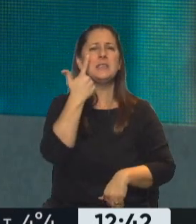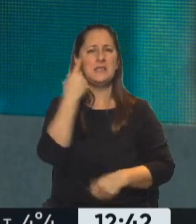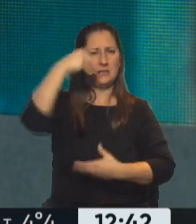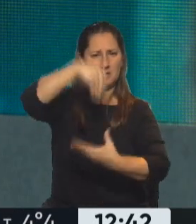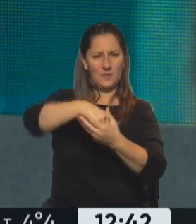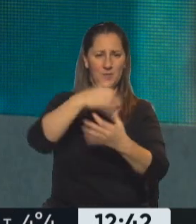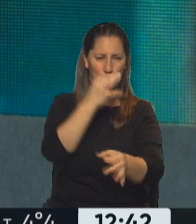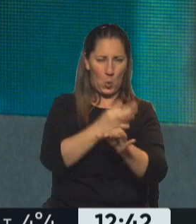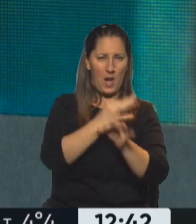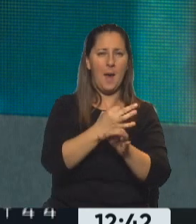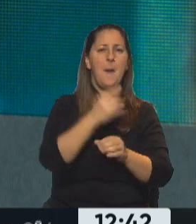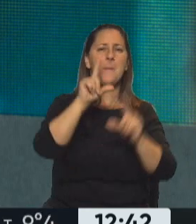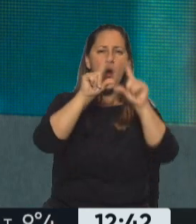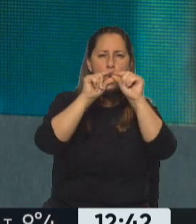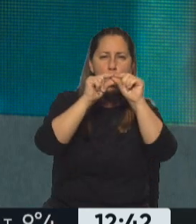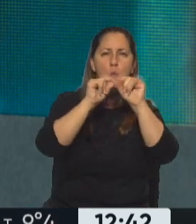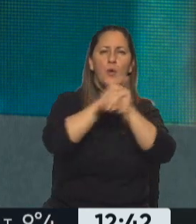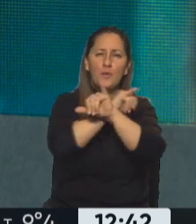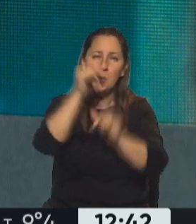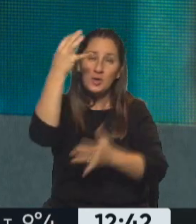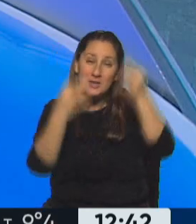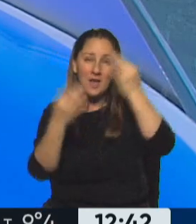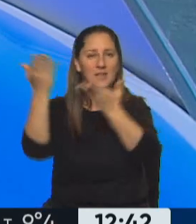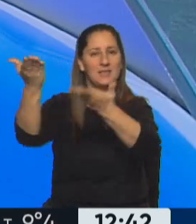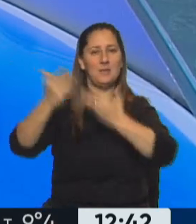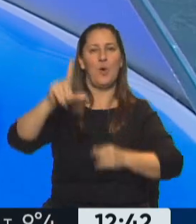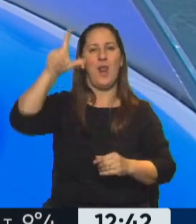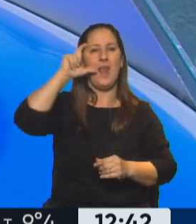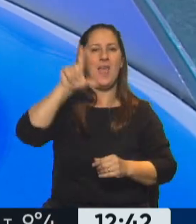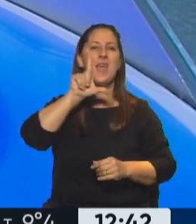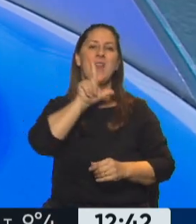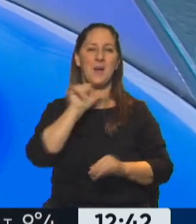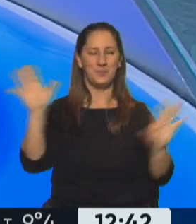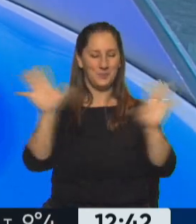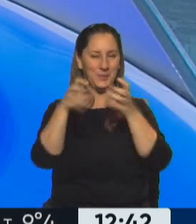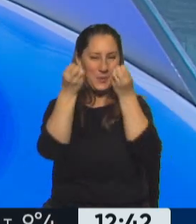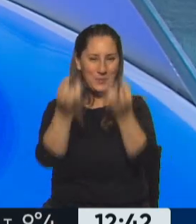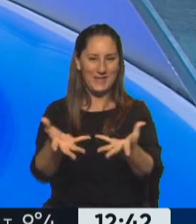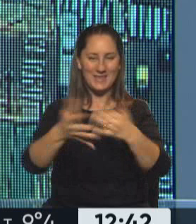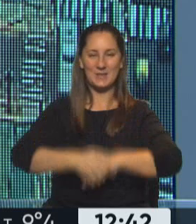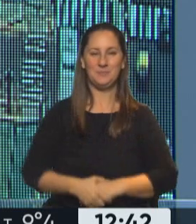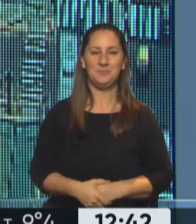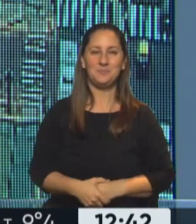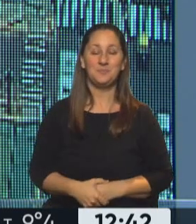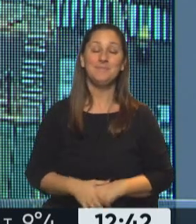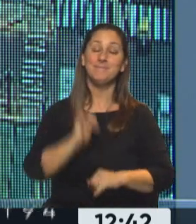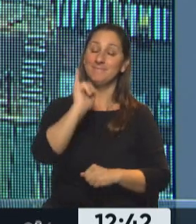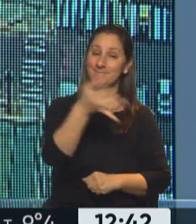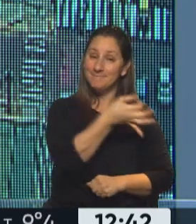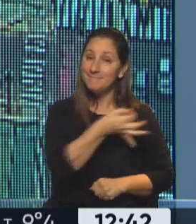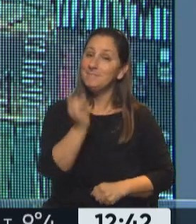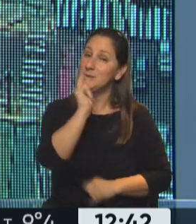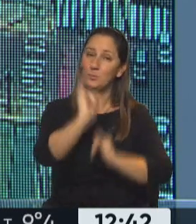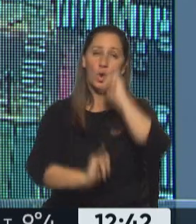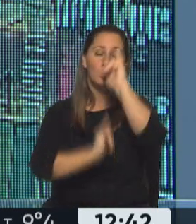Para analizar los números y los datos, recibimos a Leila Aidar. ¿Cómo estás, Ley? ¿Cómo te va? Bien. ¿Cómo va? ¿Bien? Y bueno, sí, como lo decías